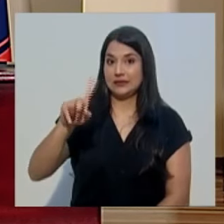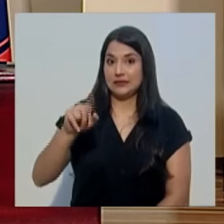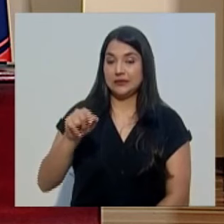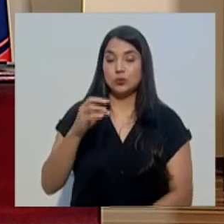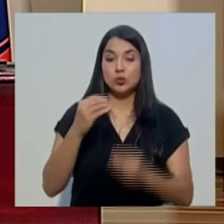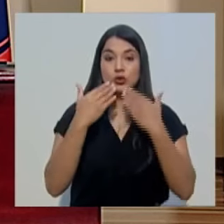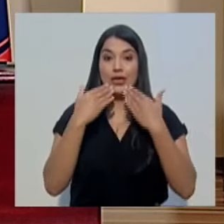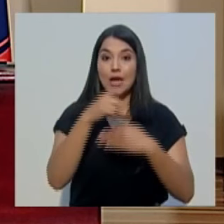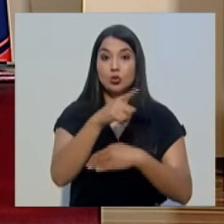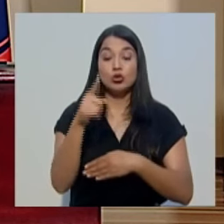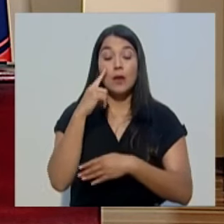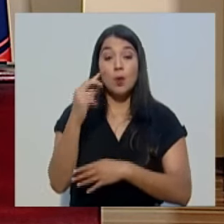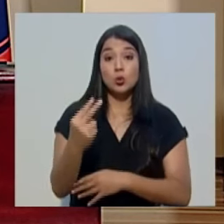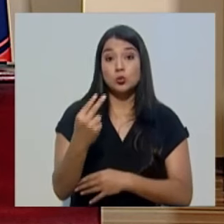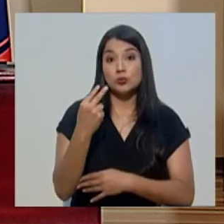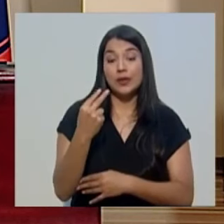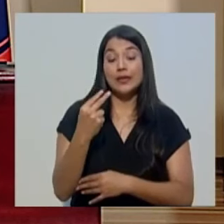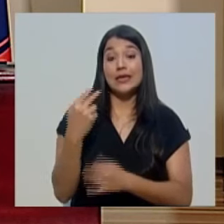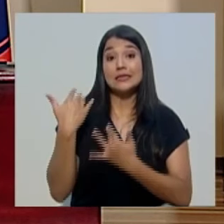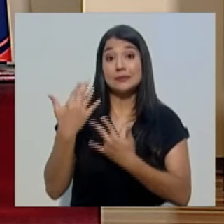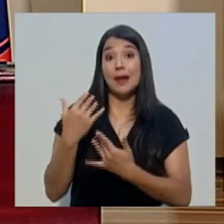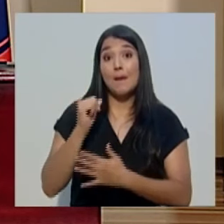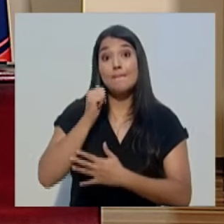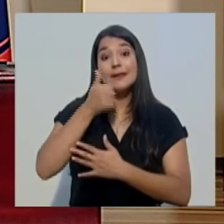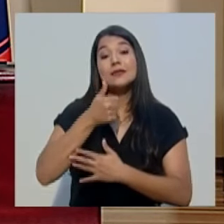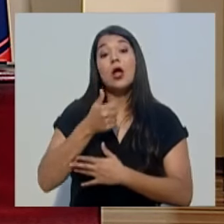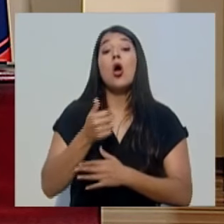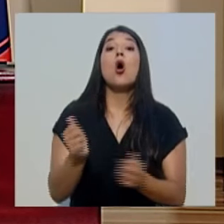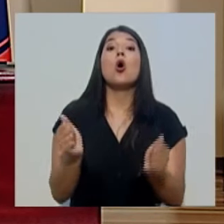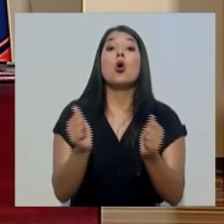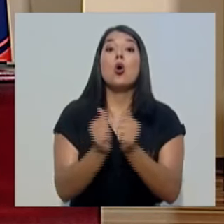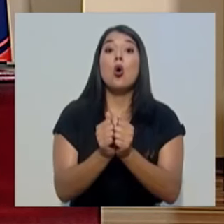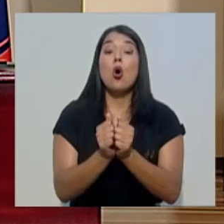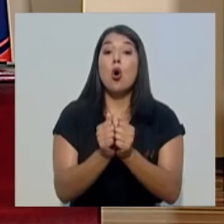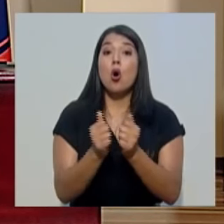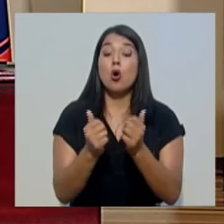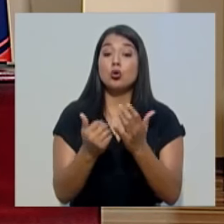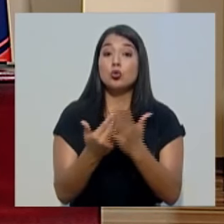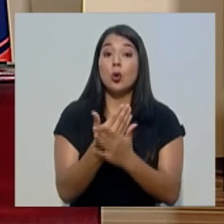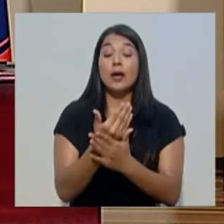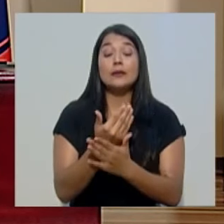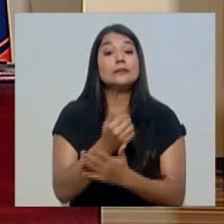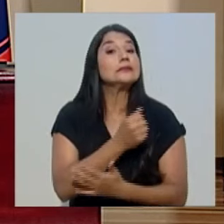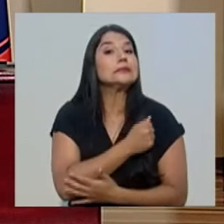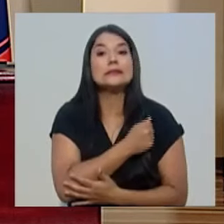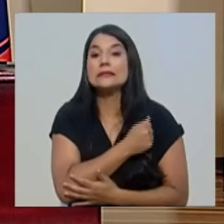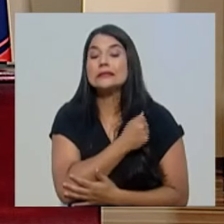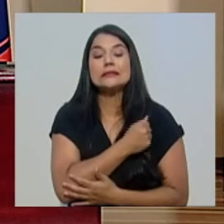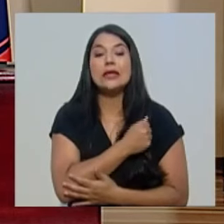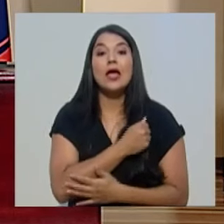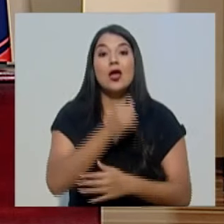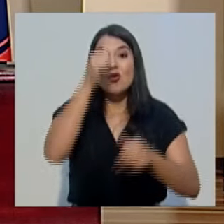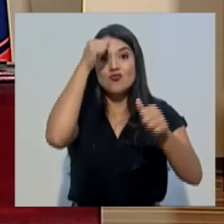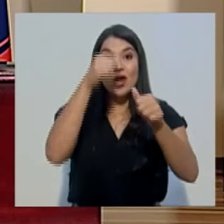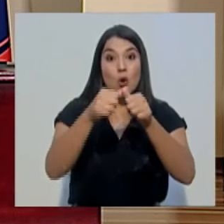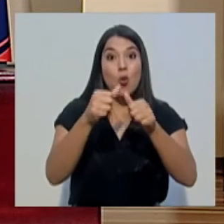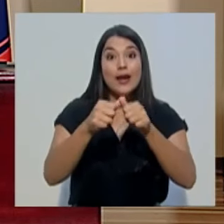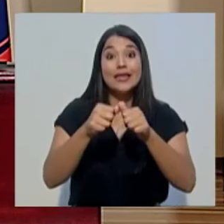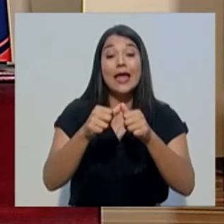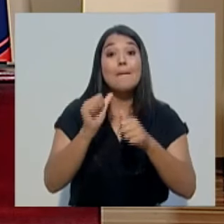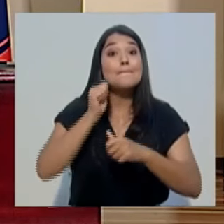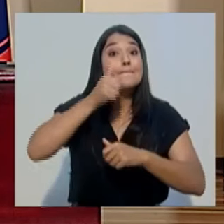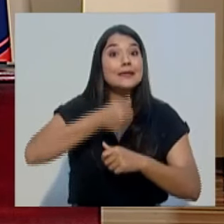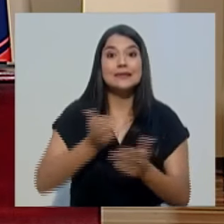A ustedes muchas gracias por su sintonía. Los esperamos mañana con una nueva actualización. Perdón, le recordamos a la población que